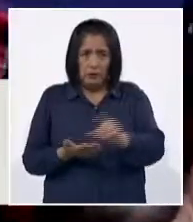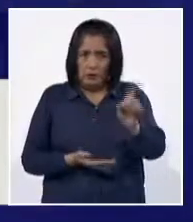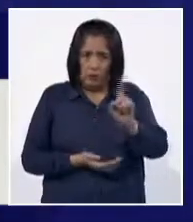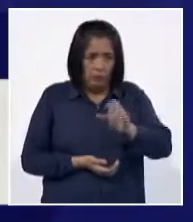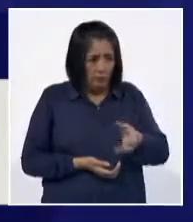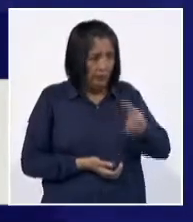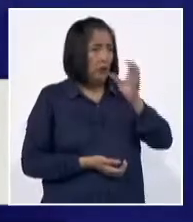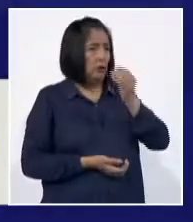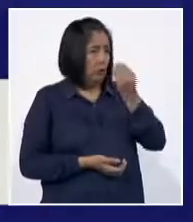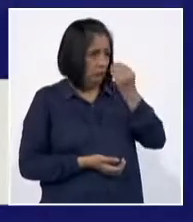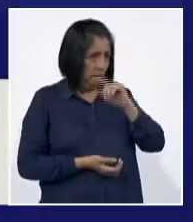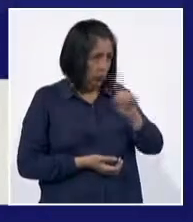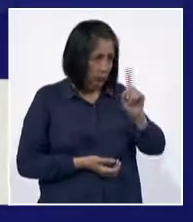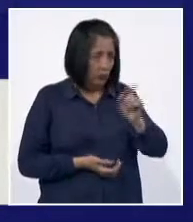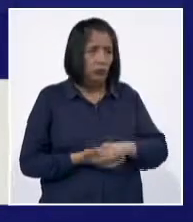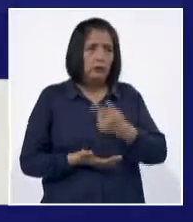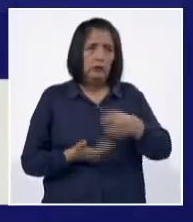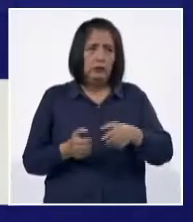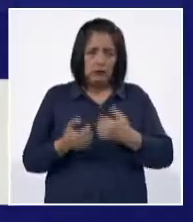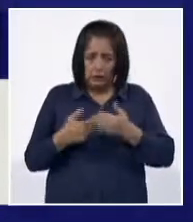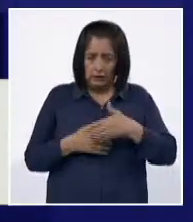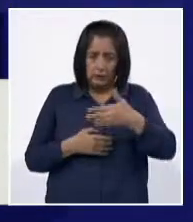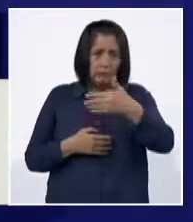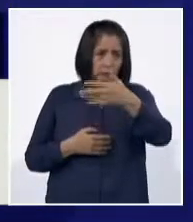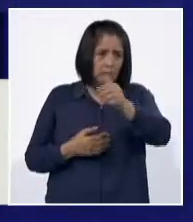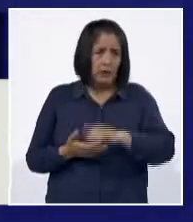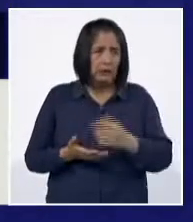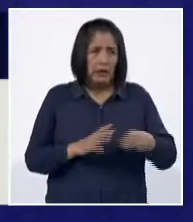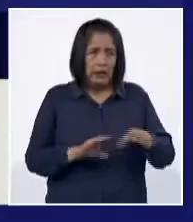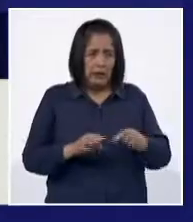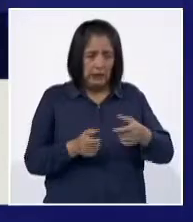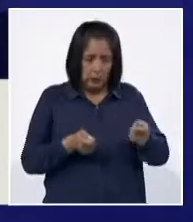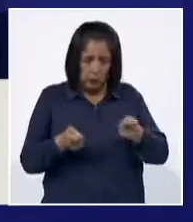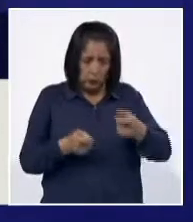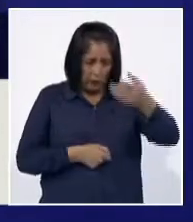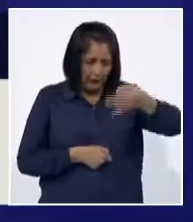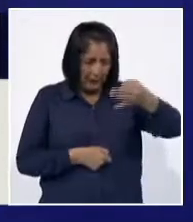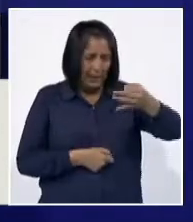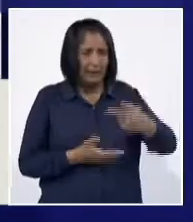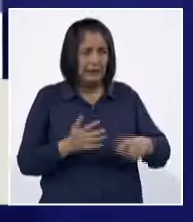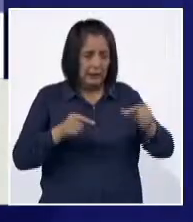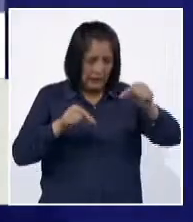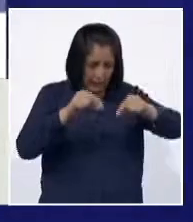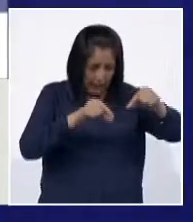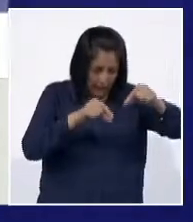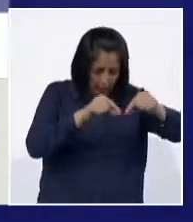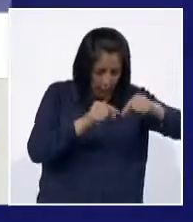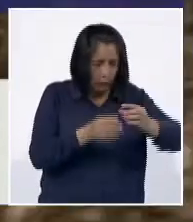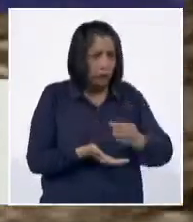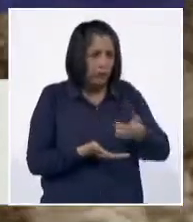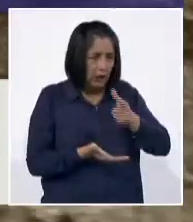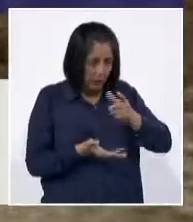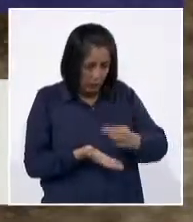para consumo humano, y que el servicio se restablecerá luego de realizar el control de calidad en laboratorios